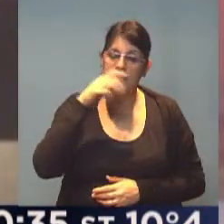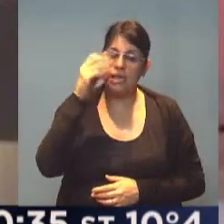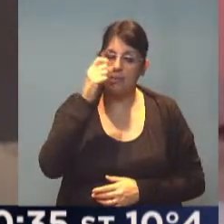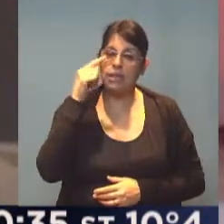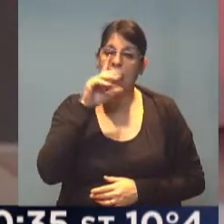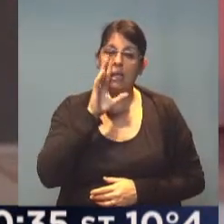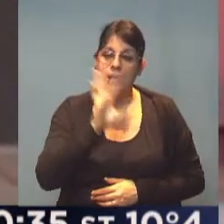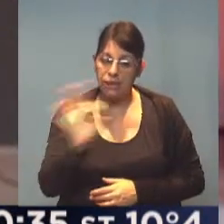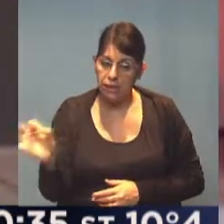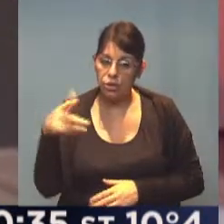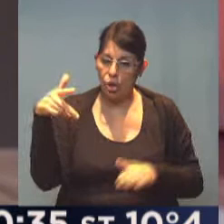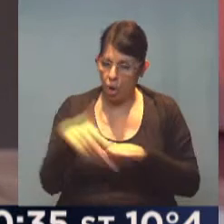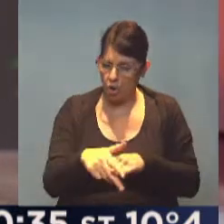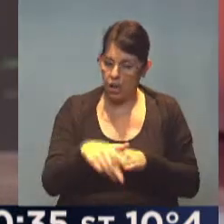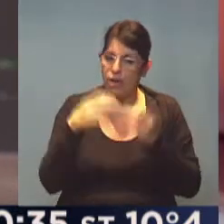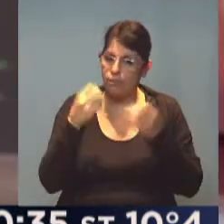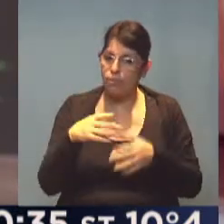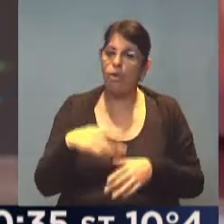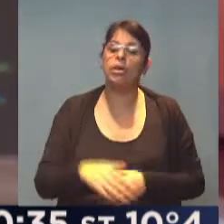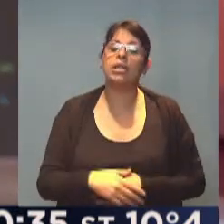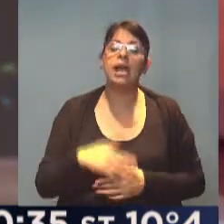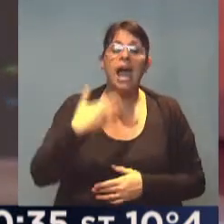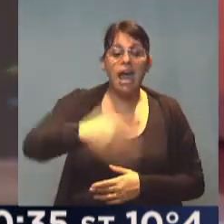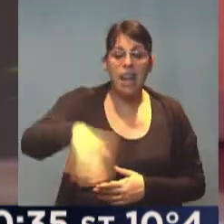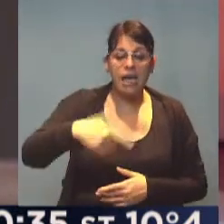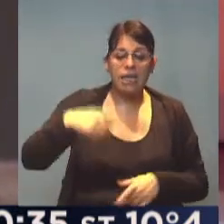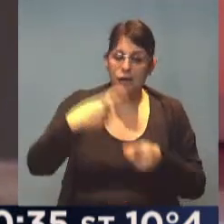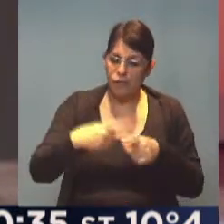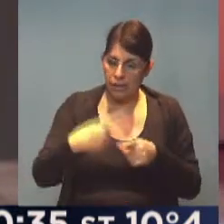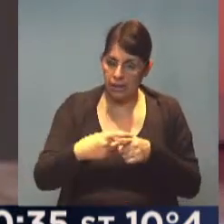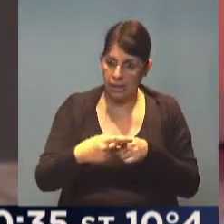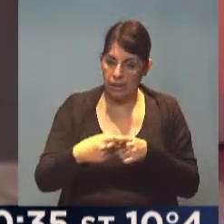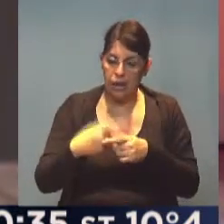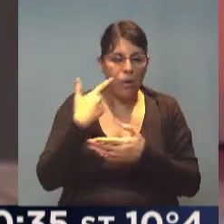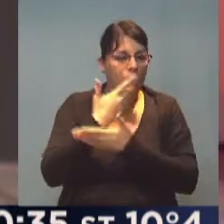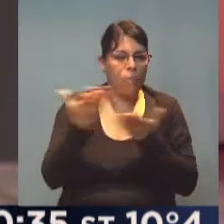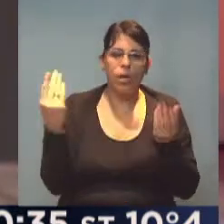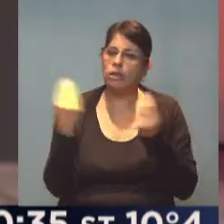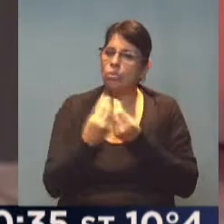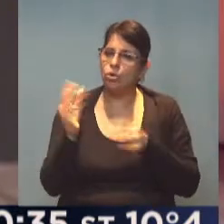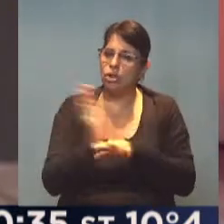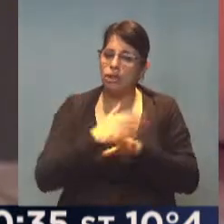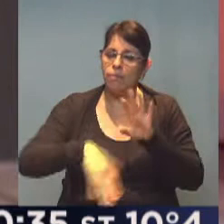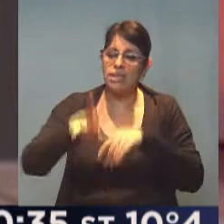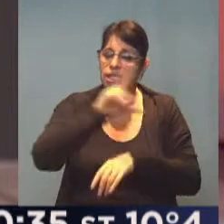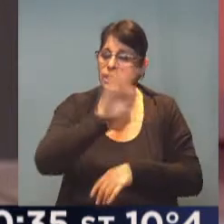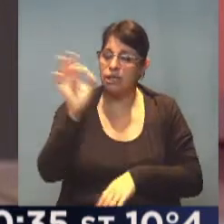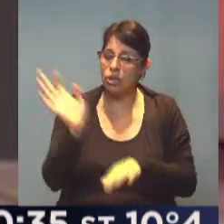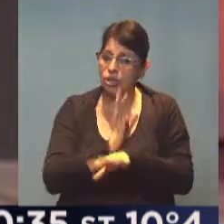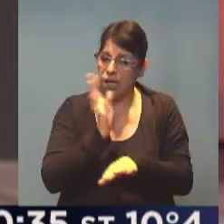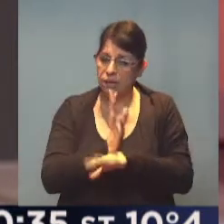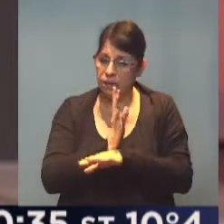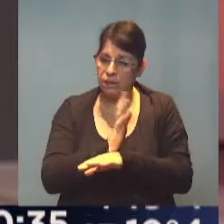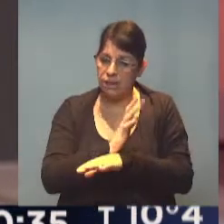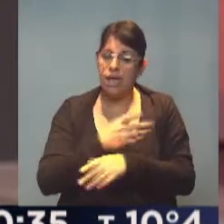en una parte, porque fue un evento callejero donde se deslumbraron varios artistas, más de 300 en escena. El